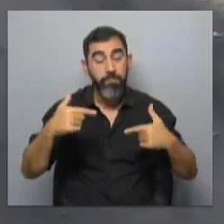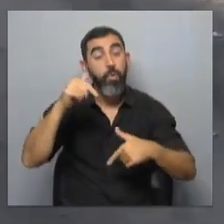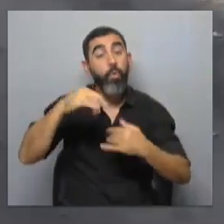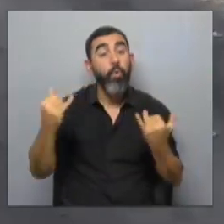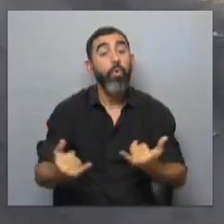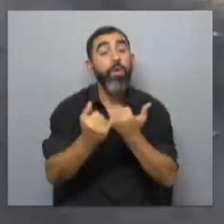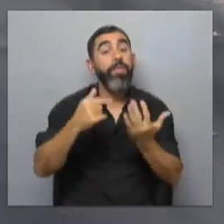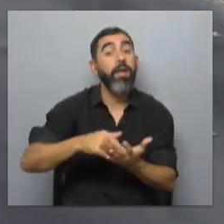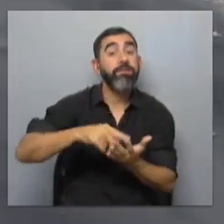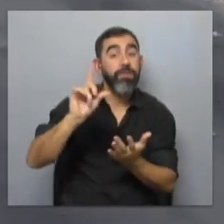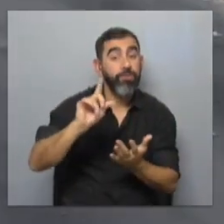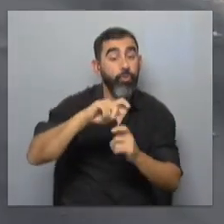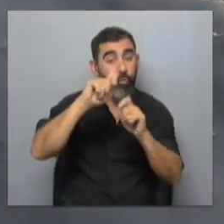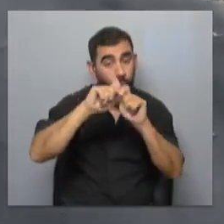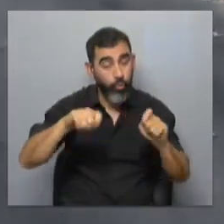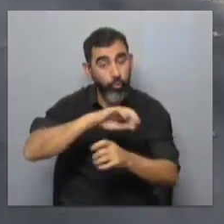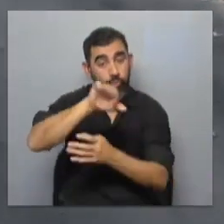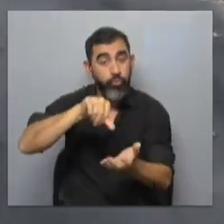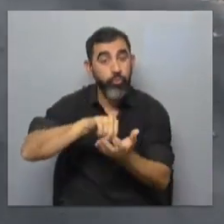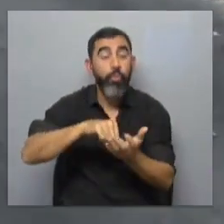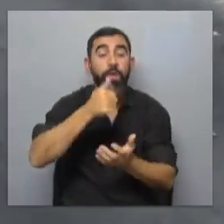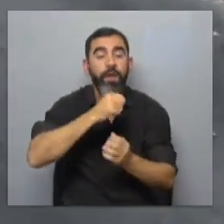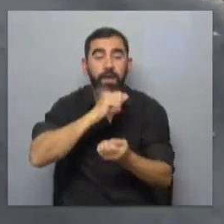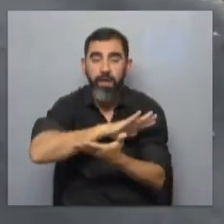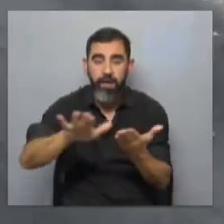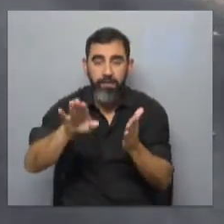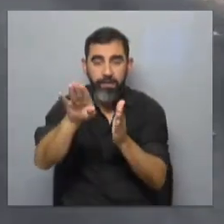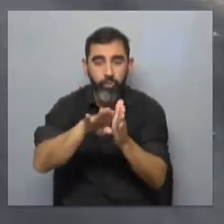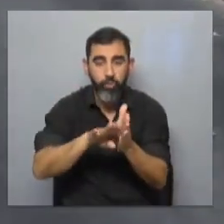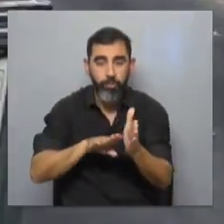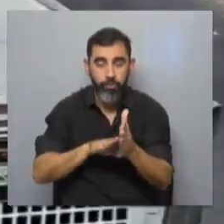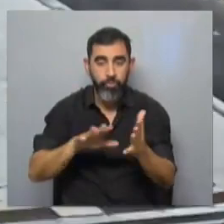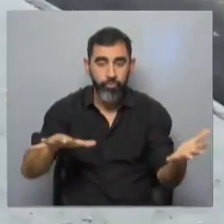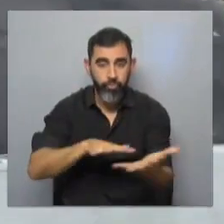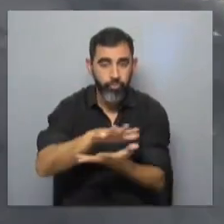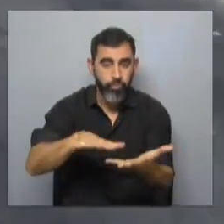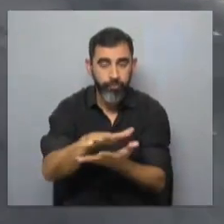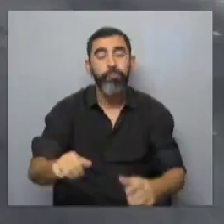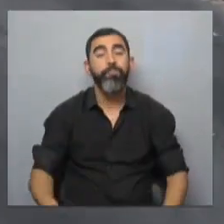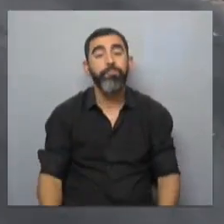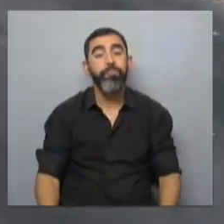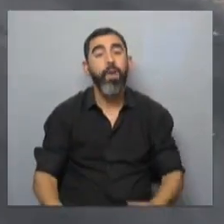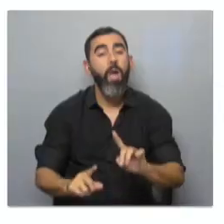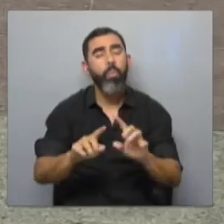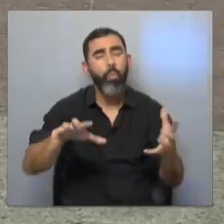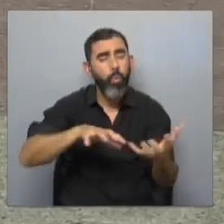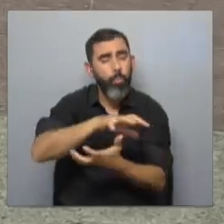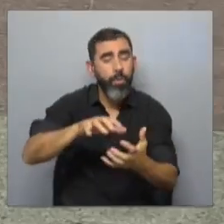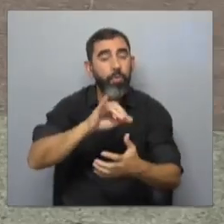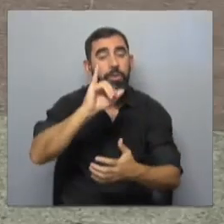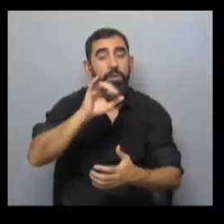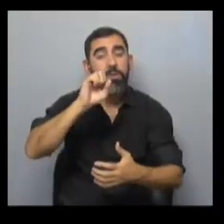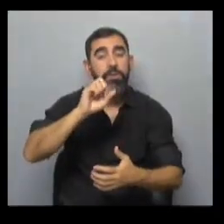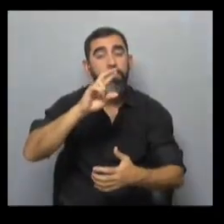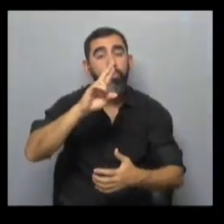día del centro, Cordón, Ciudad Vieja y estacionamiento gratuito en toda la zona tarifada. Y algunos puntos complicados, instrucciones